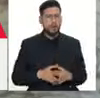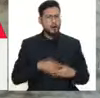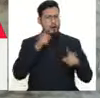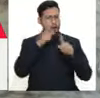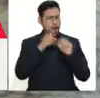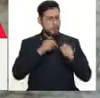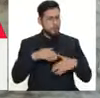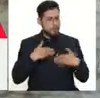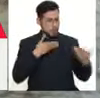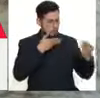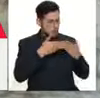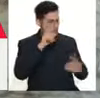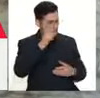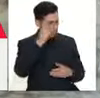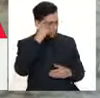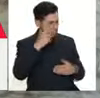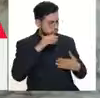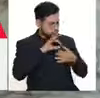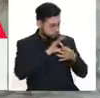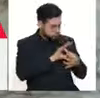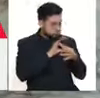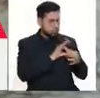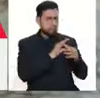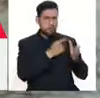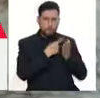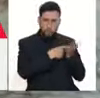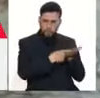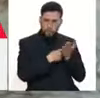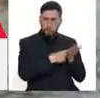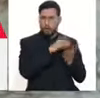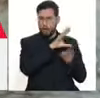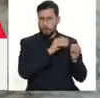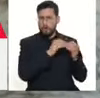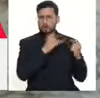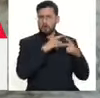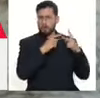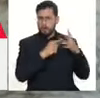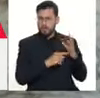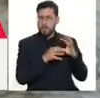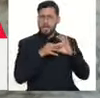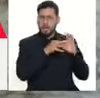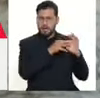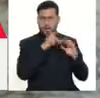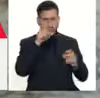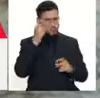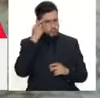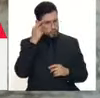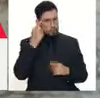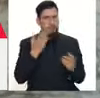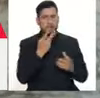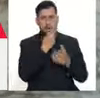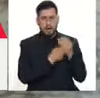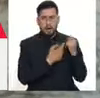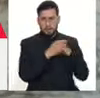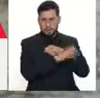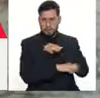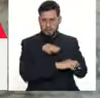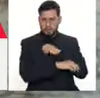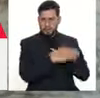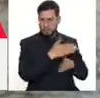fin de profundizar el diálogo político y la coordinación en todas las aristas de la relación política entre ambos